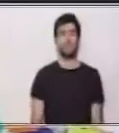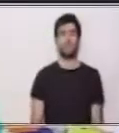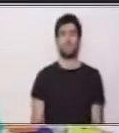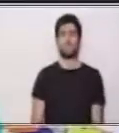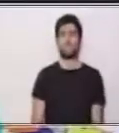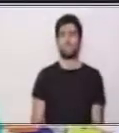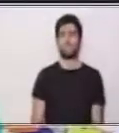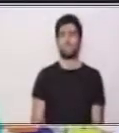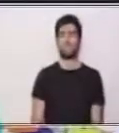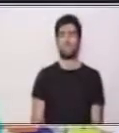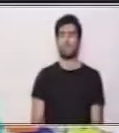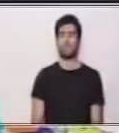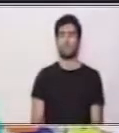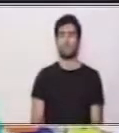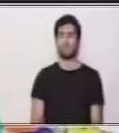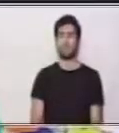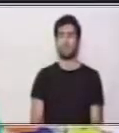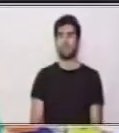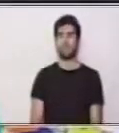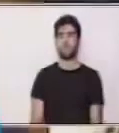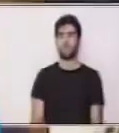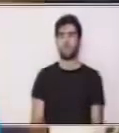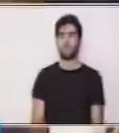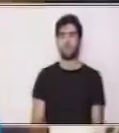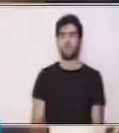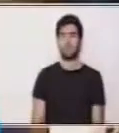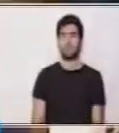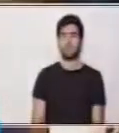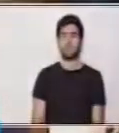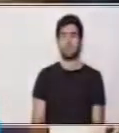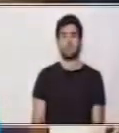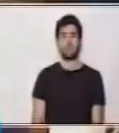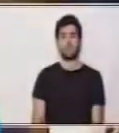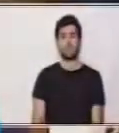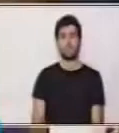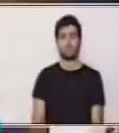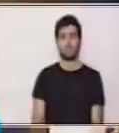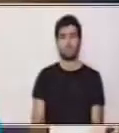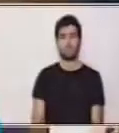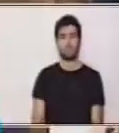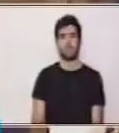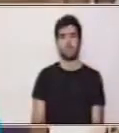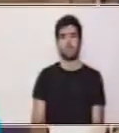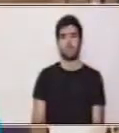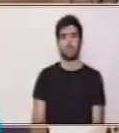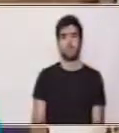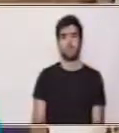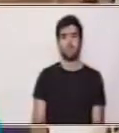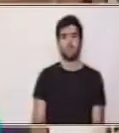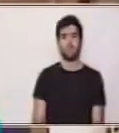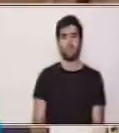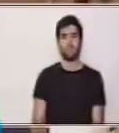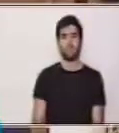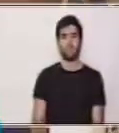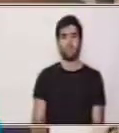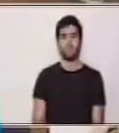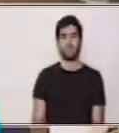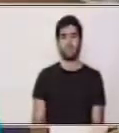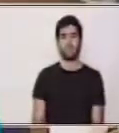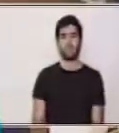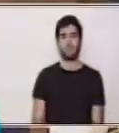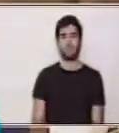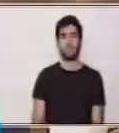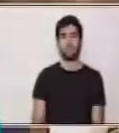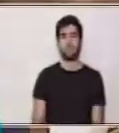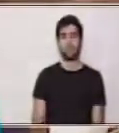bien, entonces estamos realizando la siguiente figura que va a ser una pirámide.